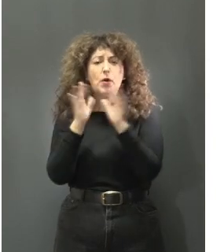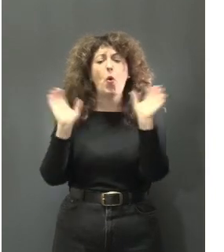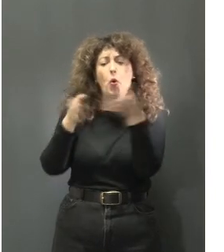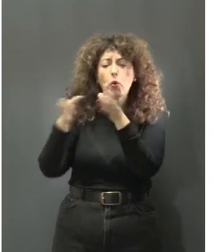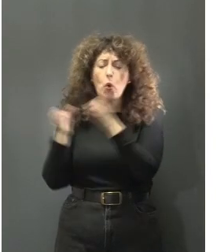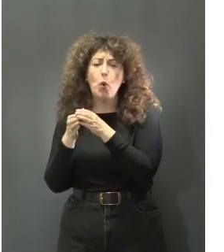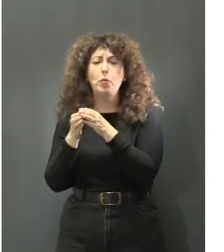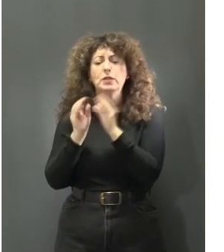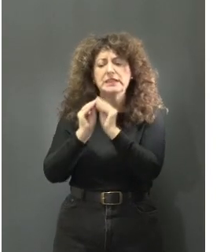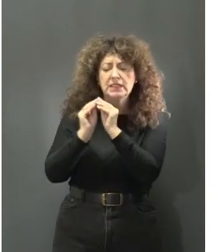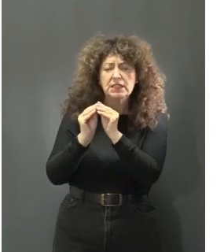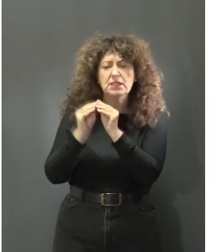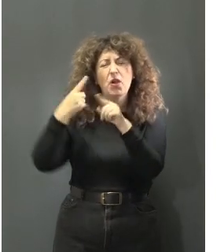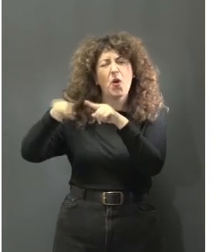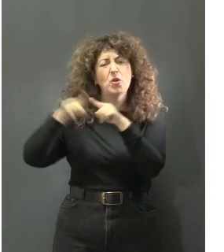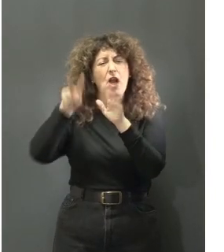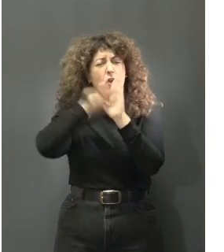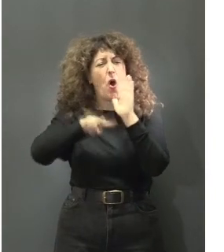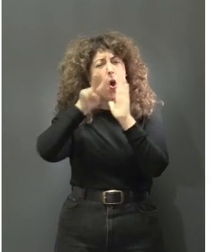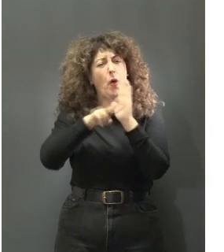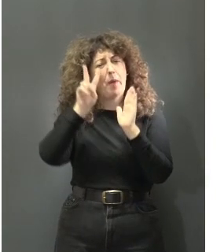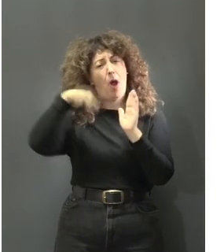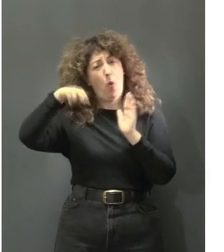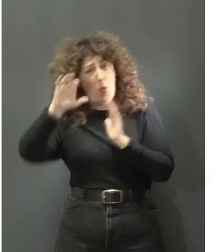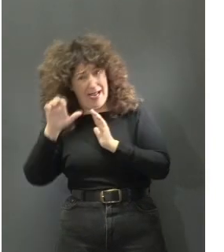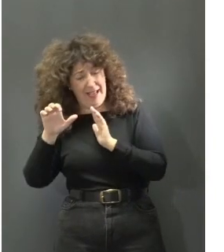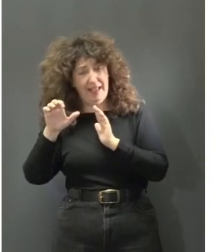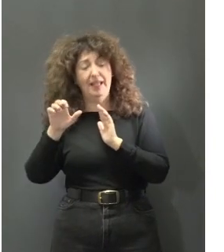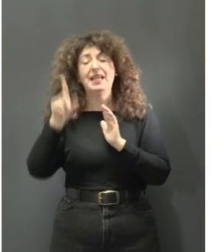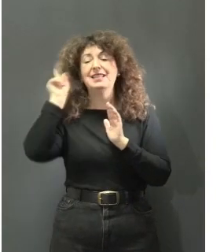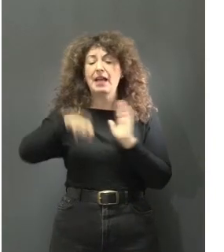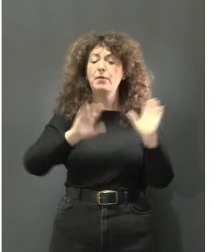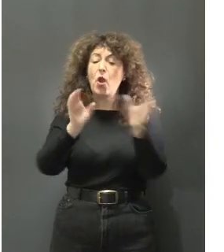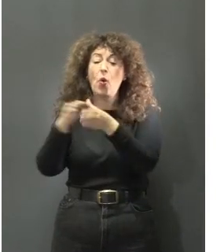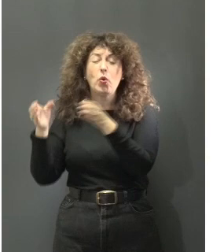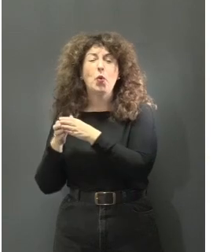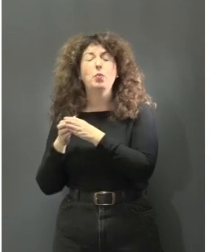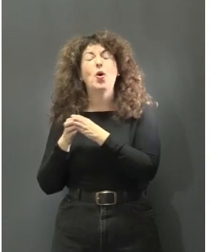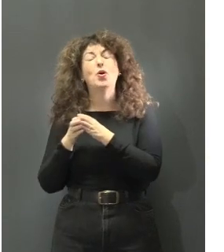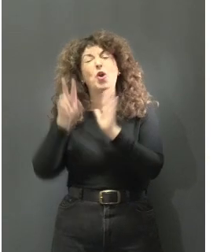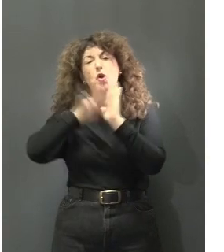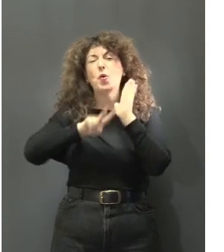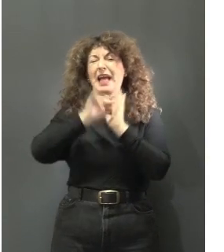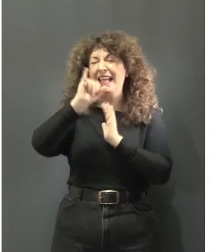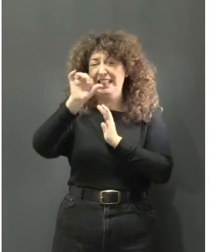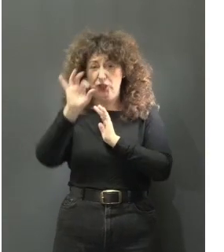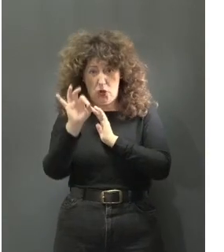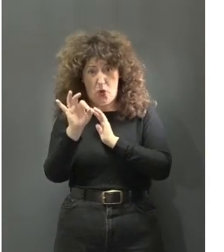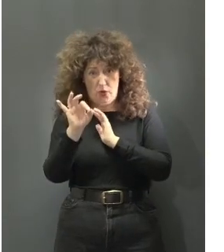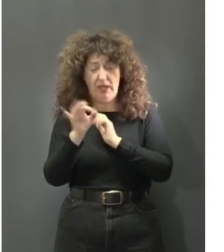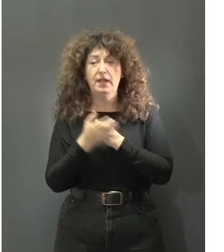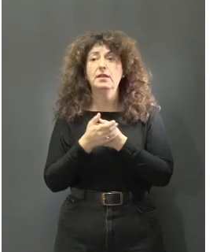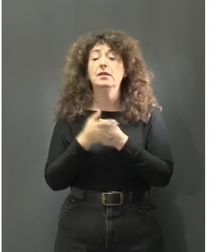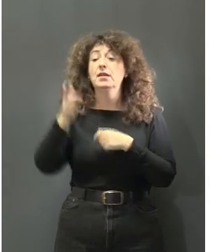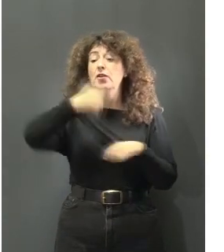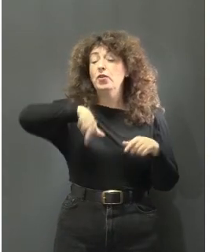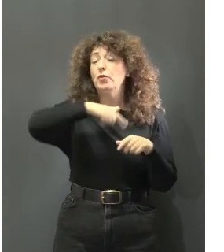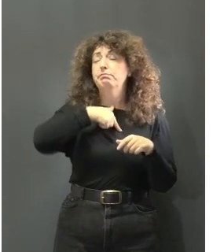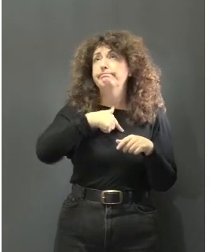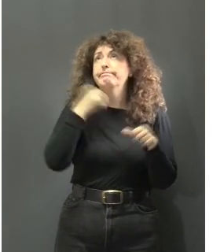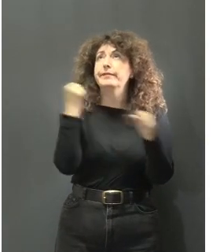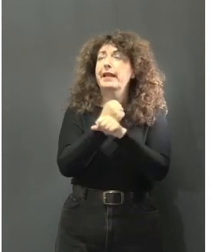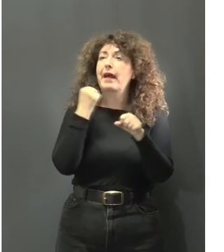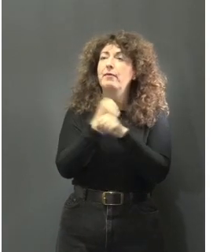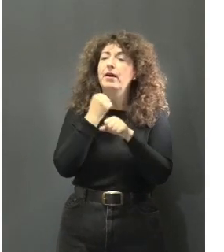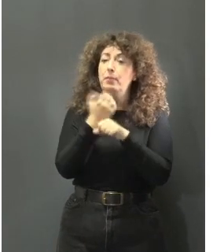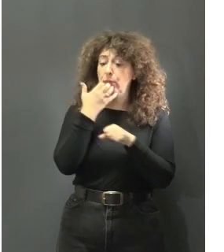normativa UNE o a veces también en grupos ISO, Pues cuando trabajaba, con